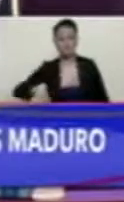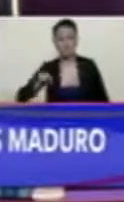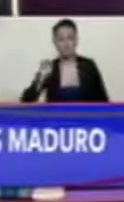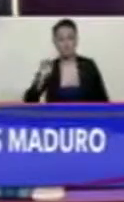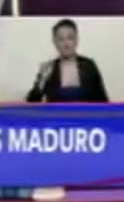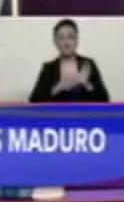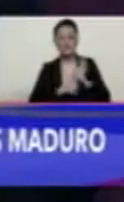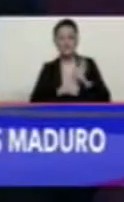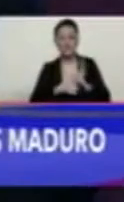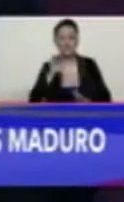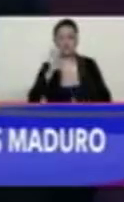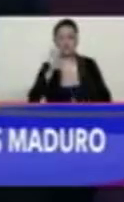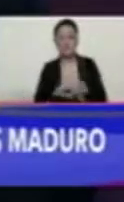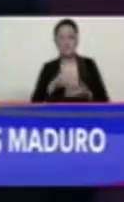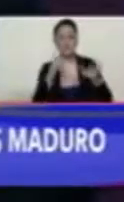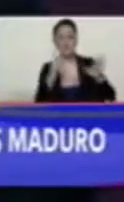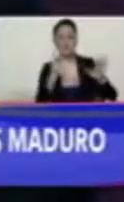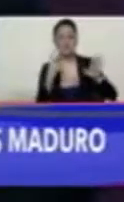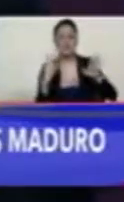número